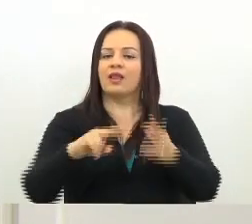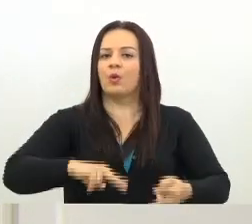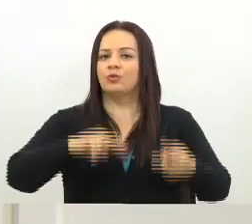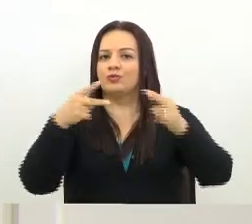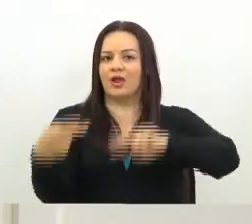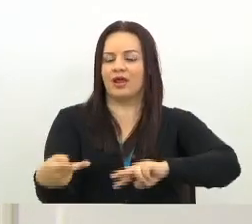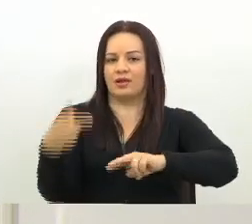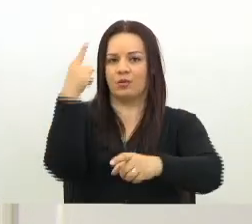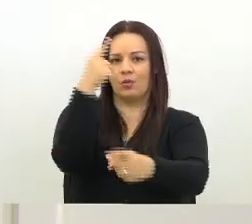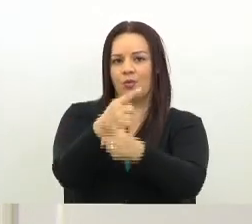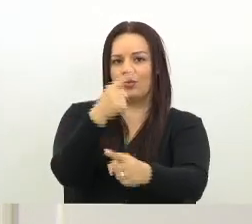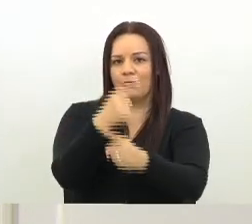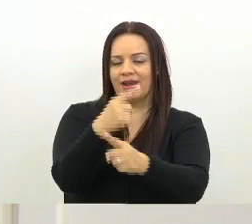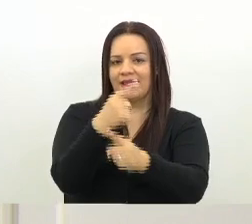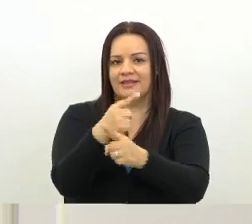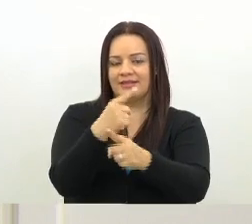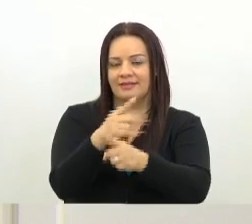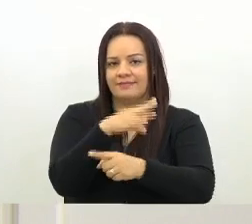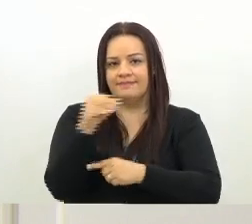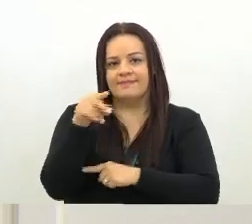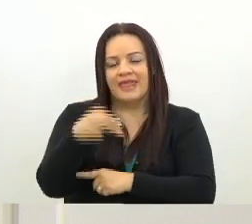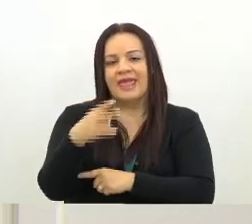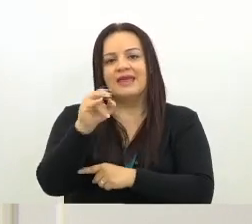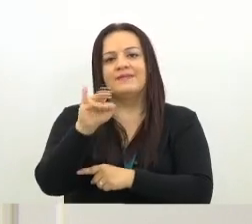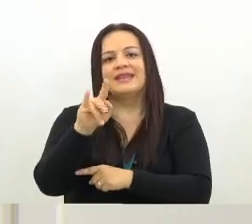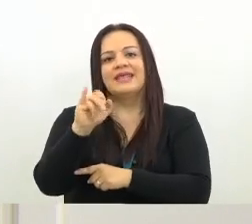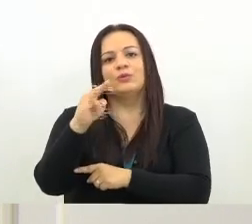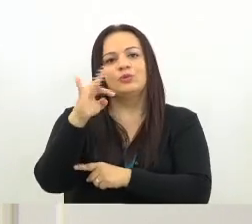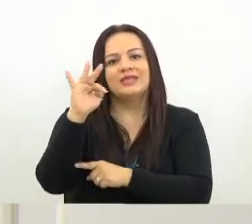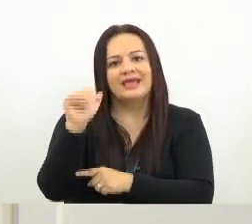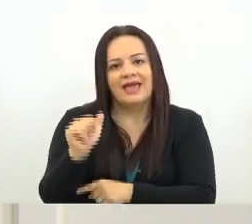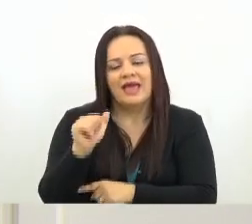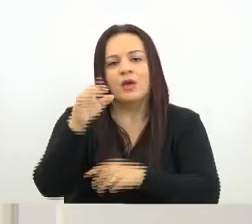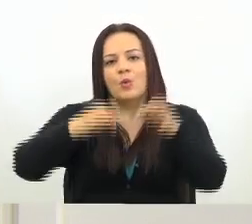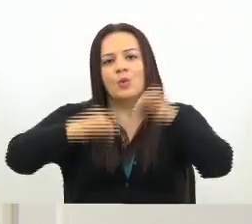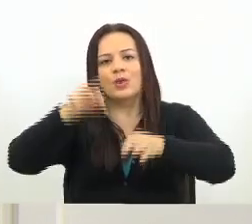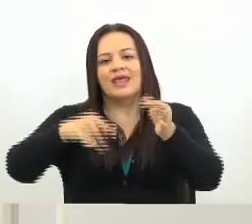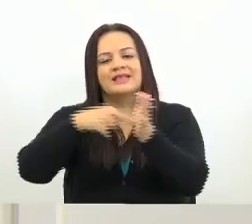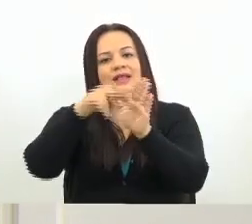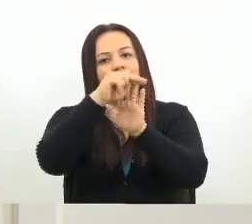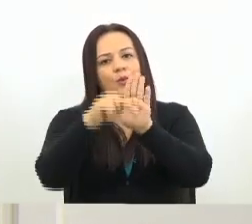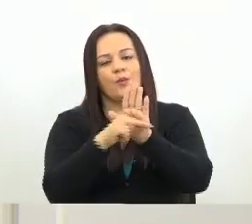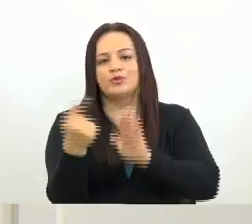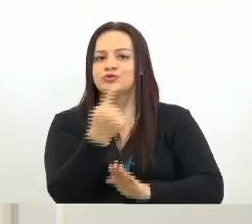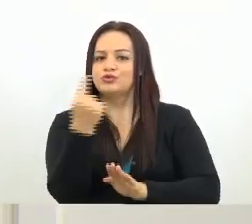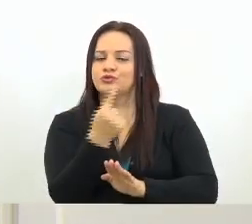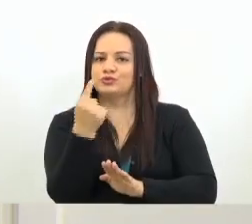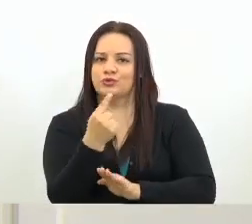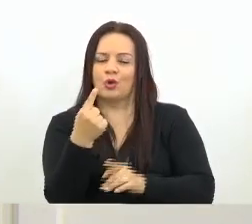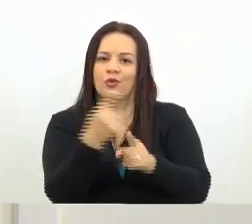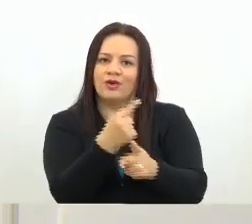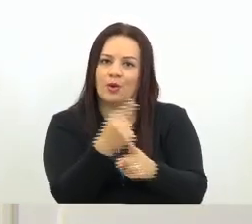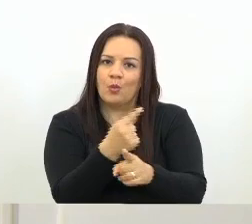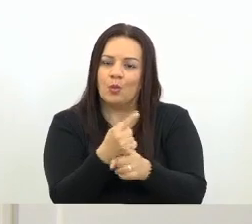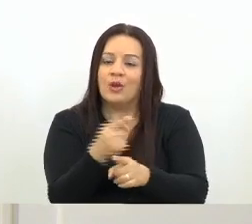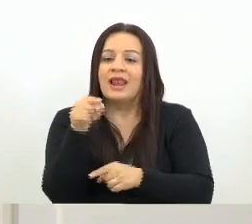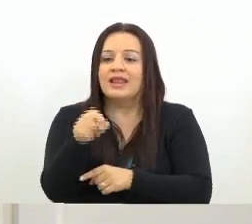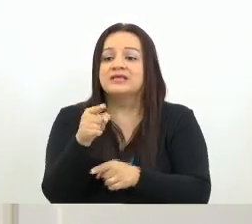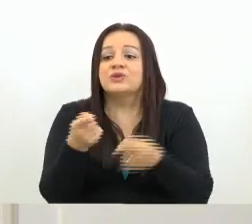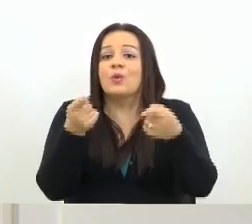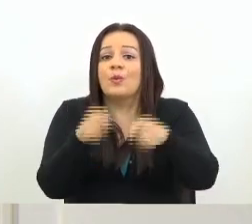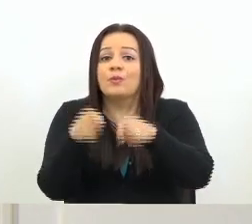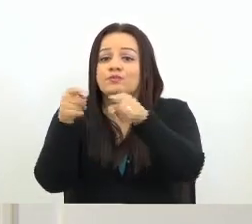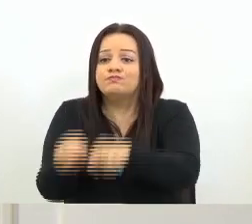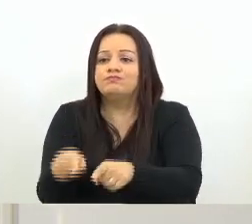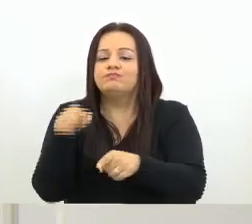la correcta hermenéutica jurídica, pues esta norma solo regula las consecuencias por esa declaratoria de ilegalidad, lo cual